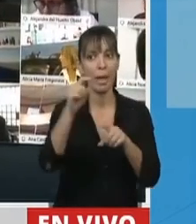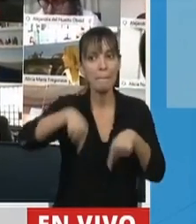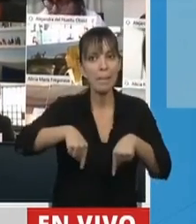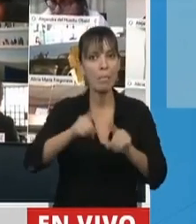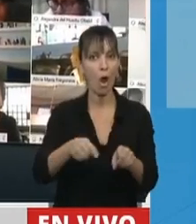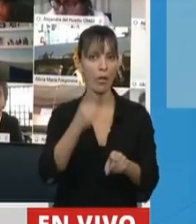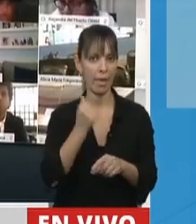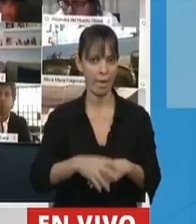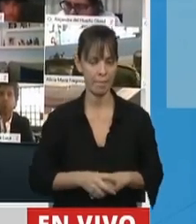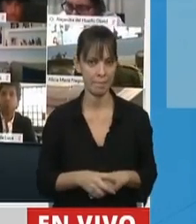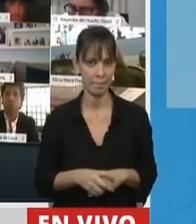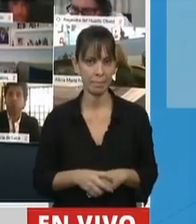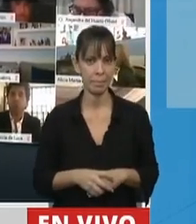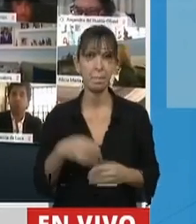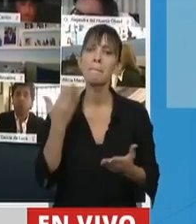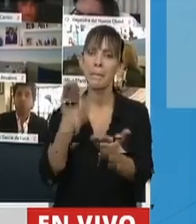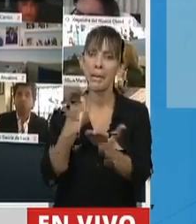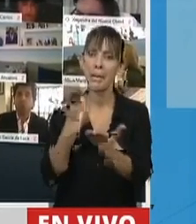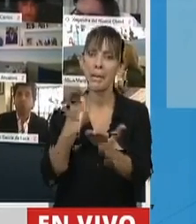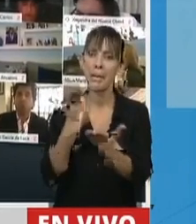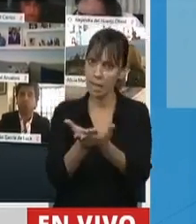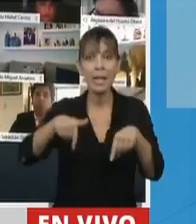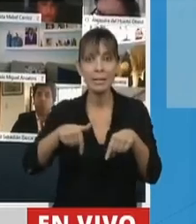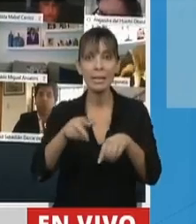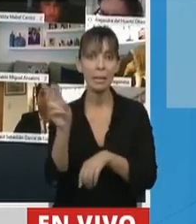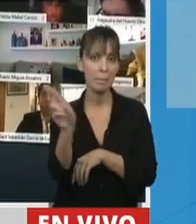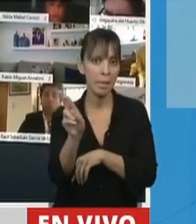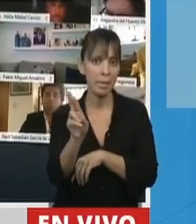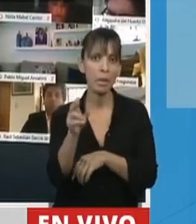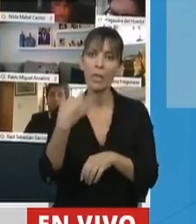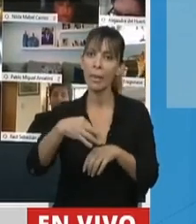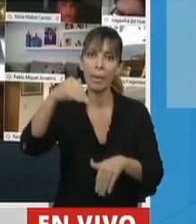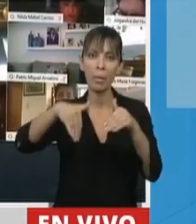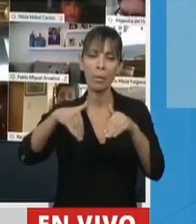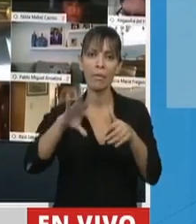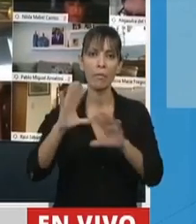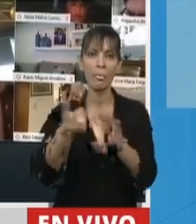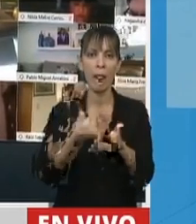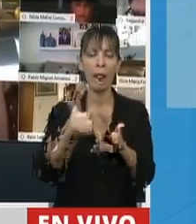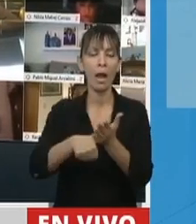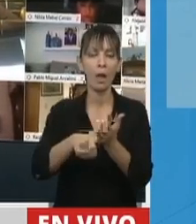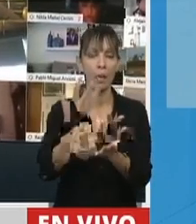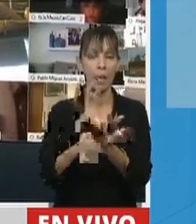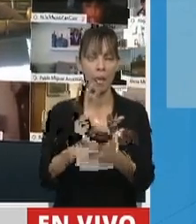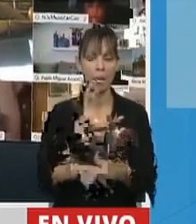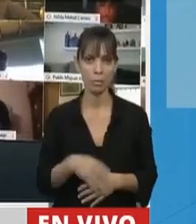sesión. Y por eso mismo pedimos, señor presidente, que esta moción se vote de manera nominal. Muchas gracias.